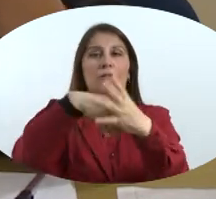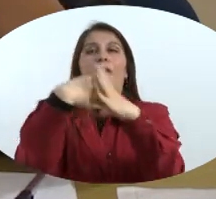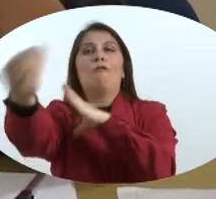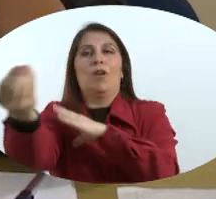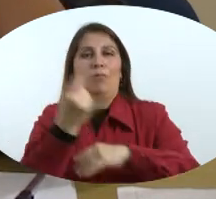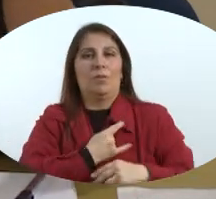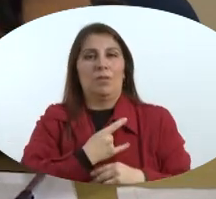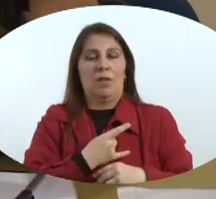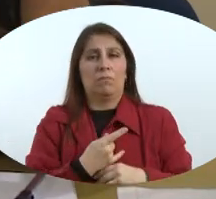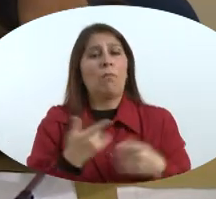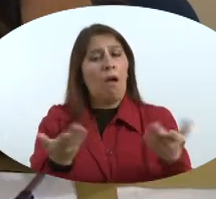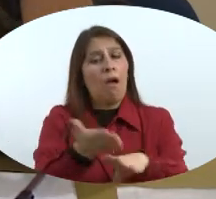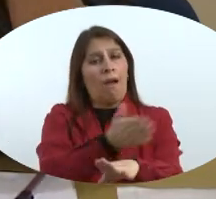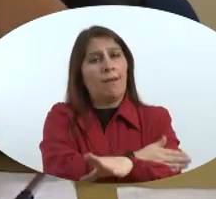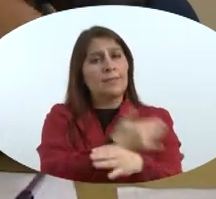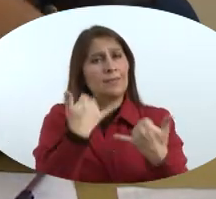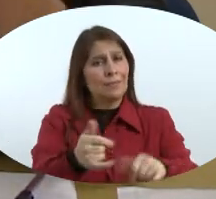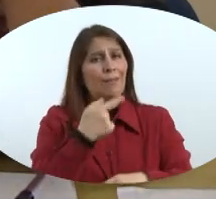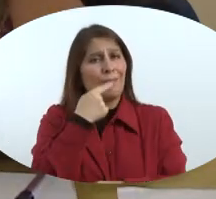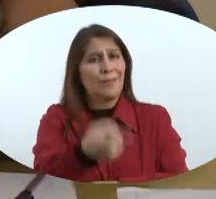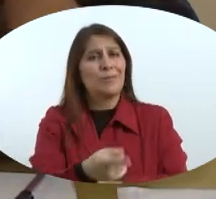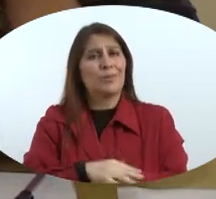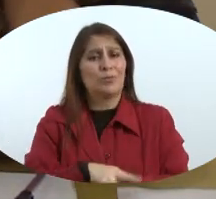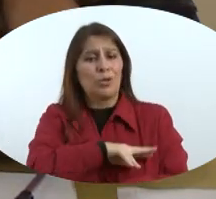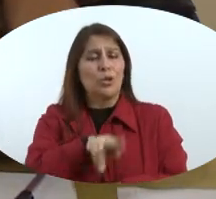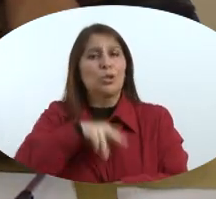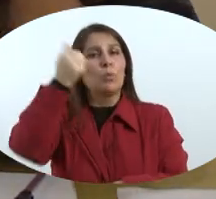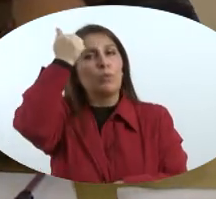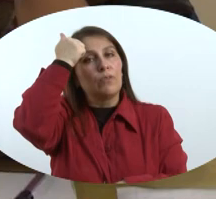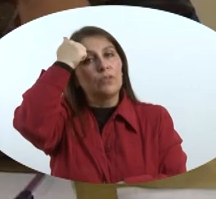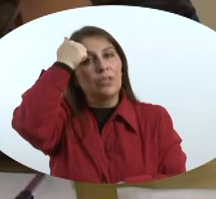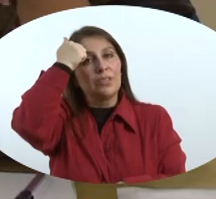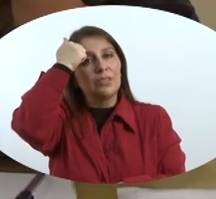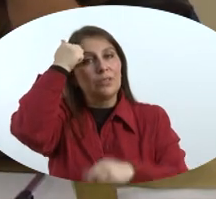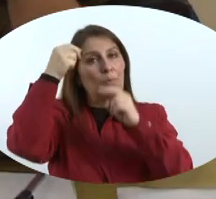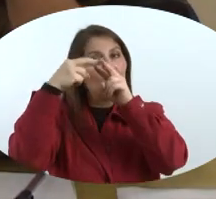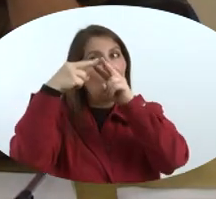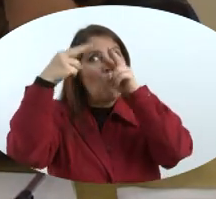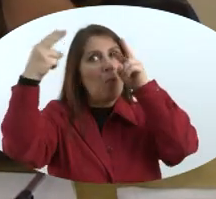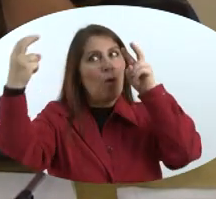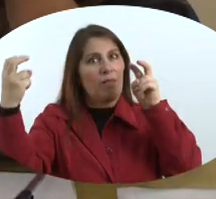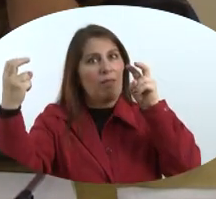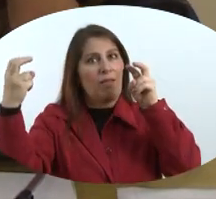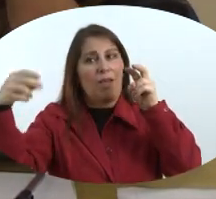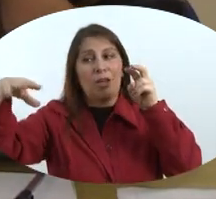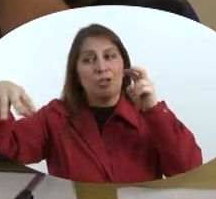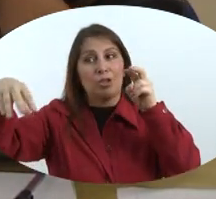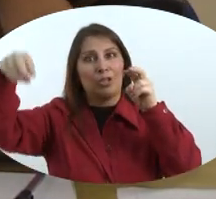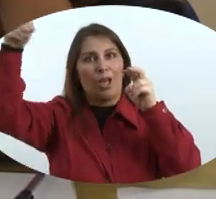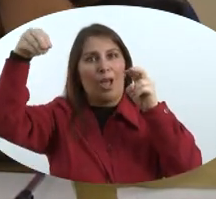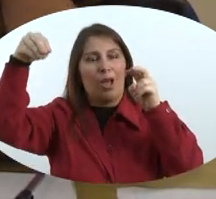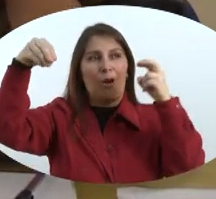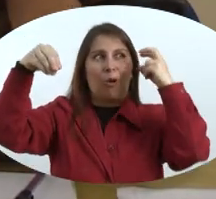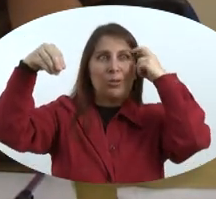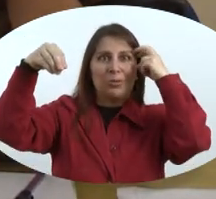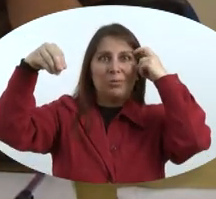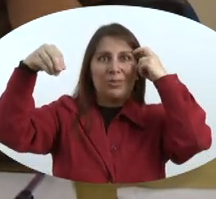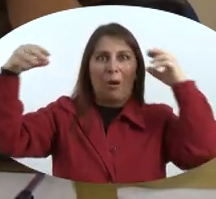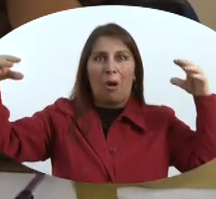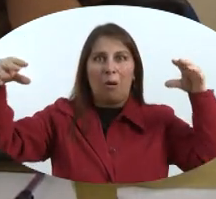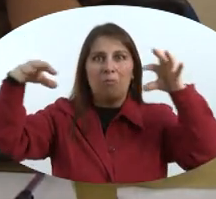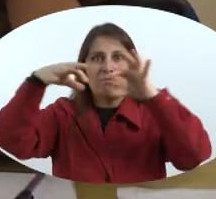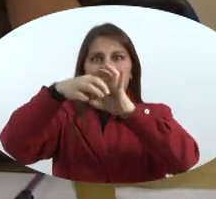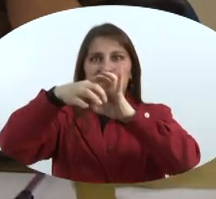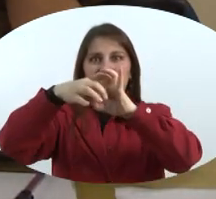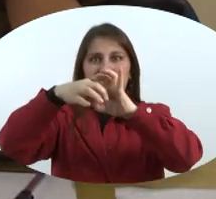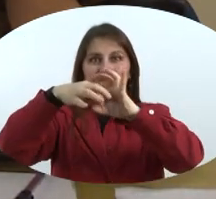universidad aquí ya lo habíamos dicho y es que nosotros como maestros somos el puente entre la sociedad y el conocimiento y eso es algo muy importante